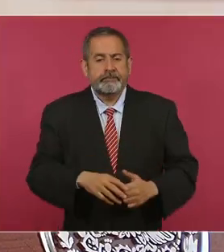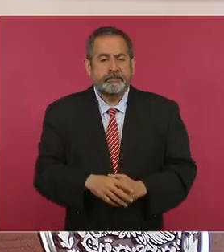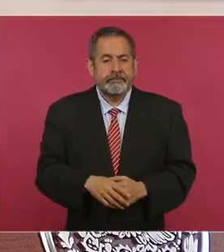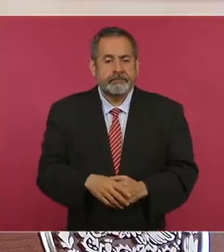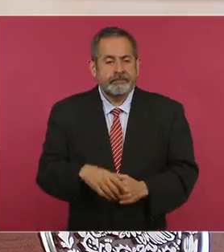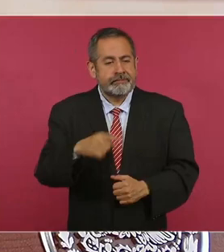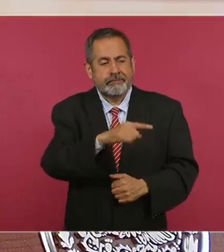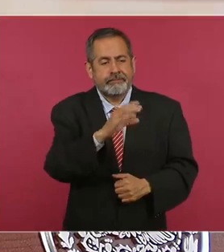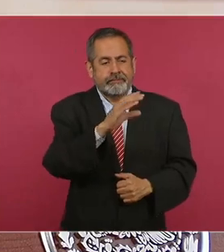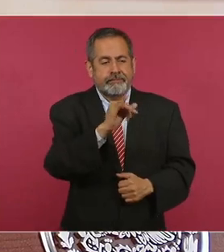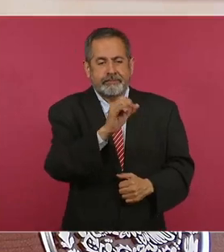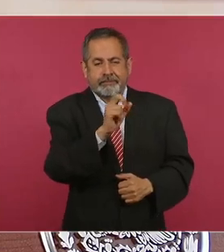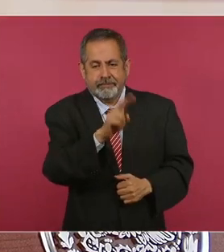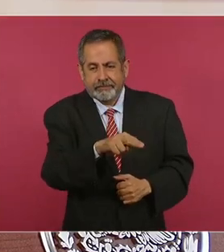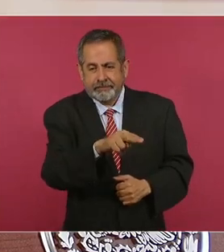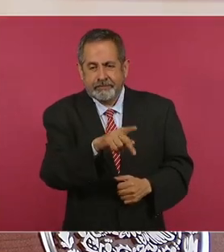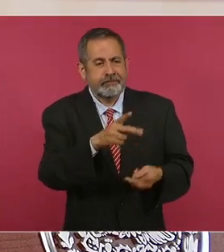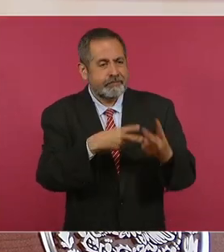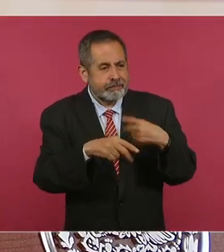¿Del CISEN?